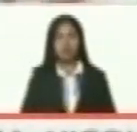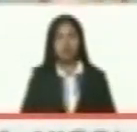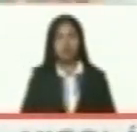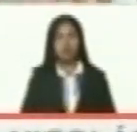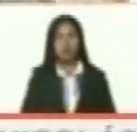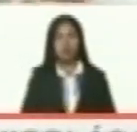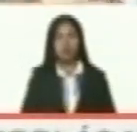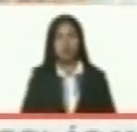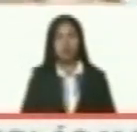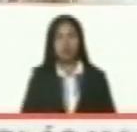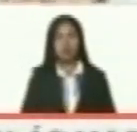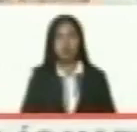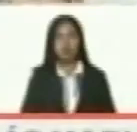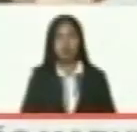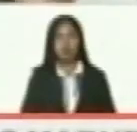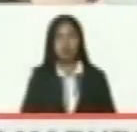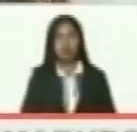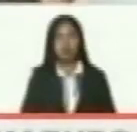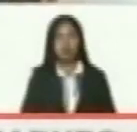No son...